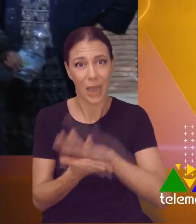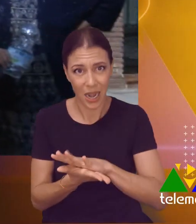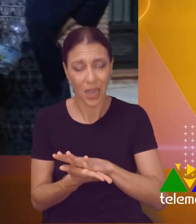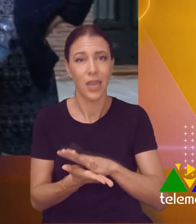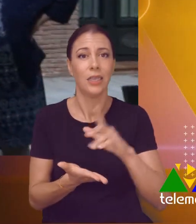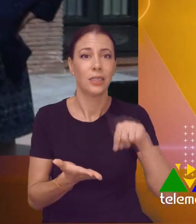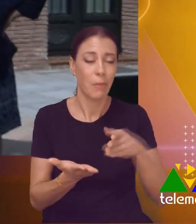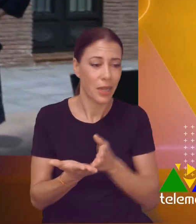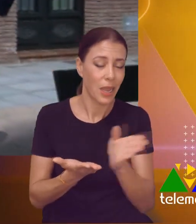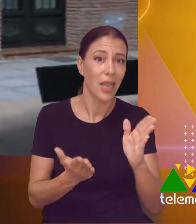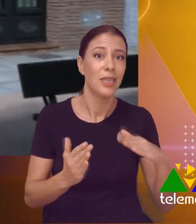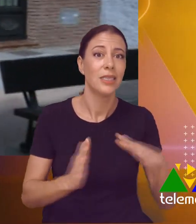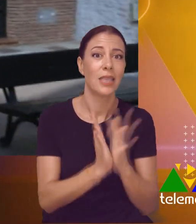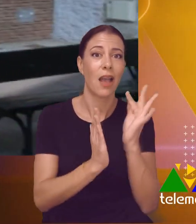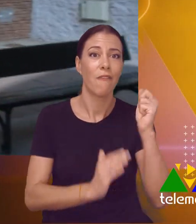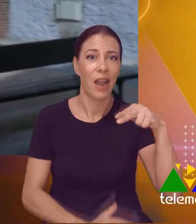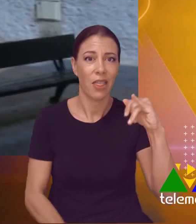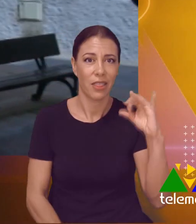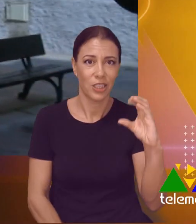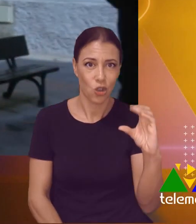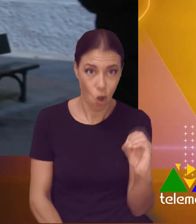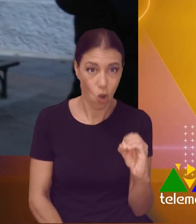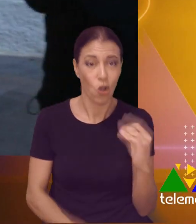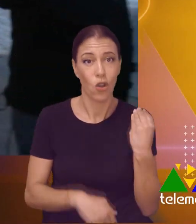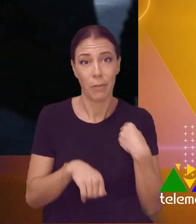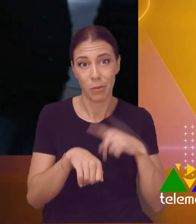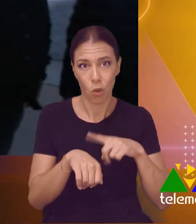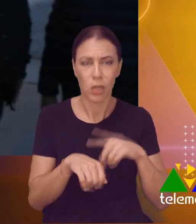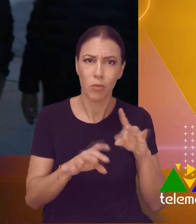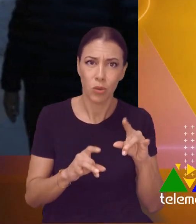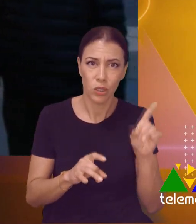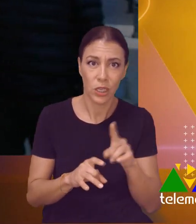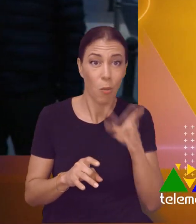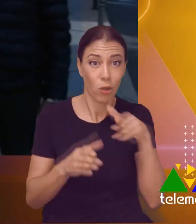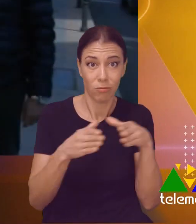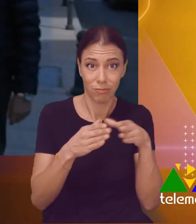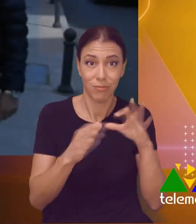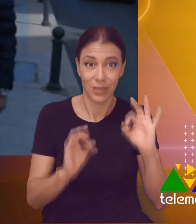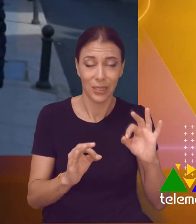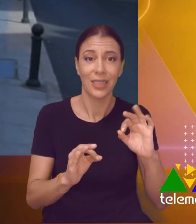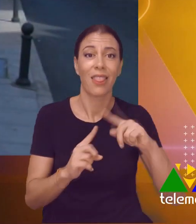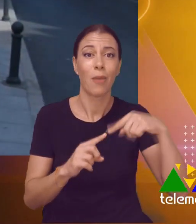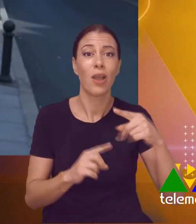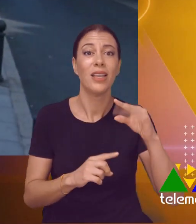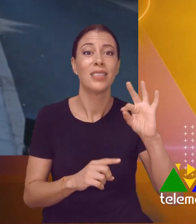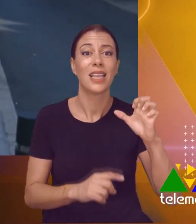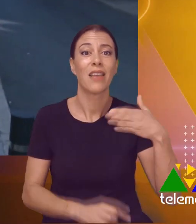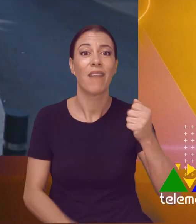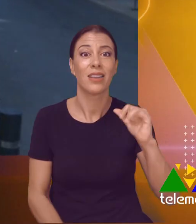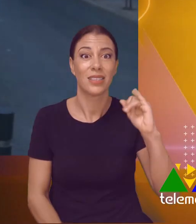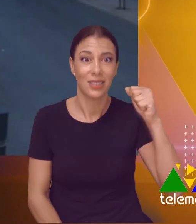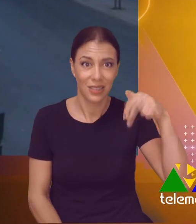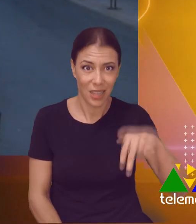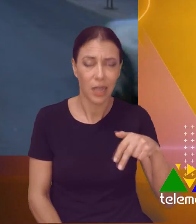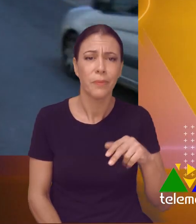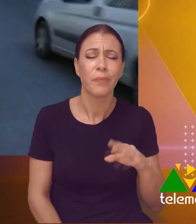las salidas, ¿no? Como Claro. bien decía, hacia la ermita de San Sebastián, hacia la zona de San Sebastián. Quizás esta calle